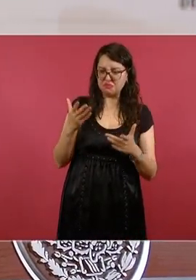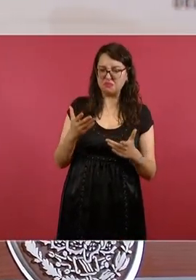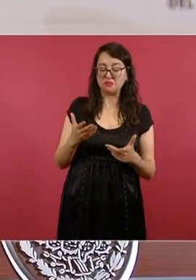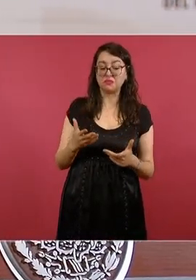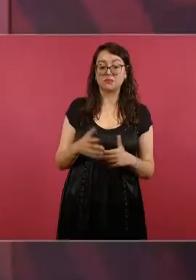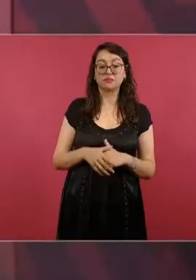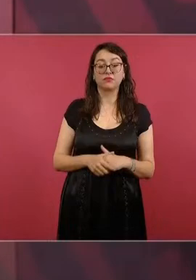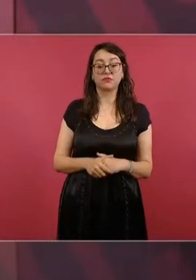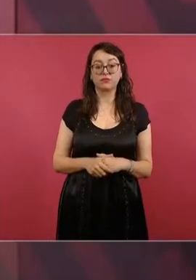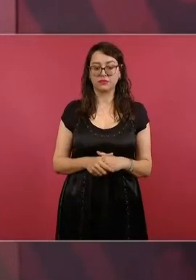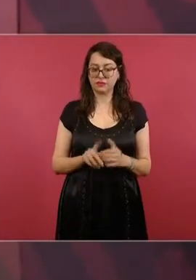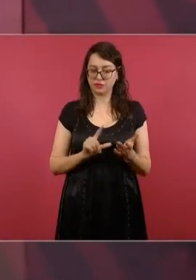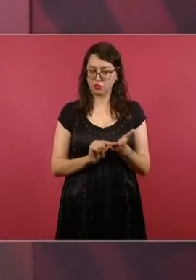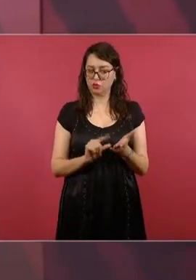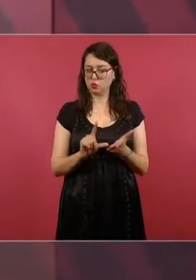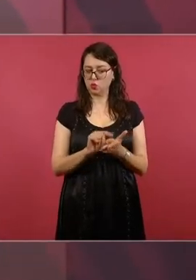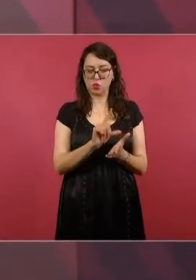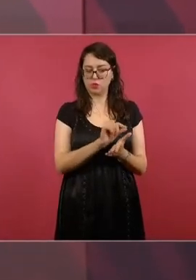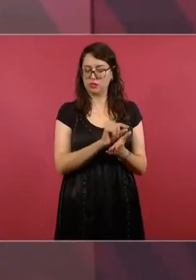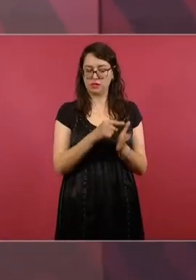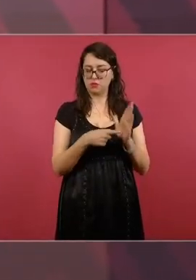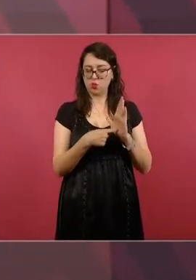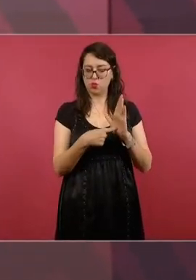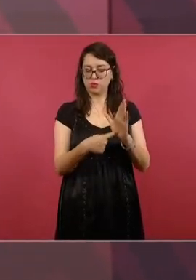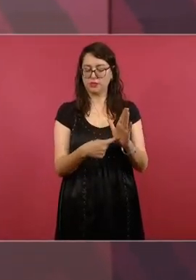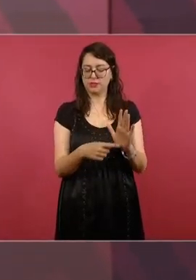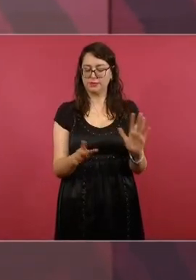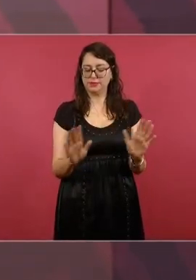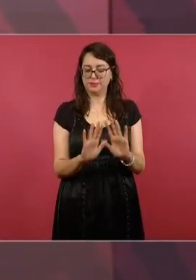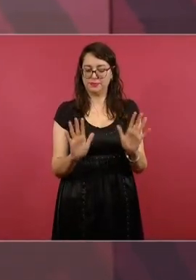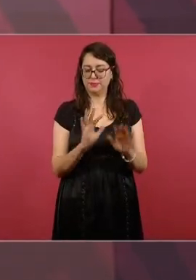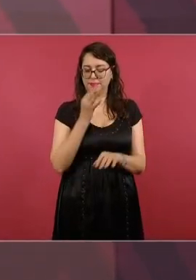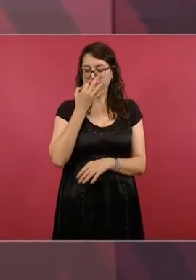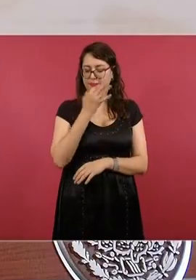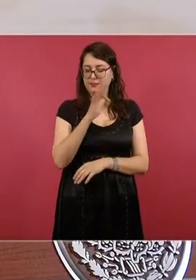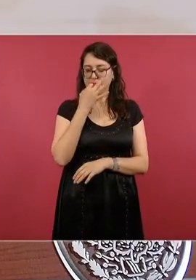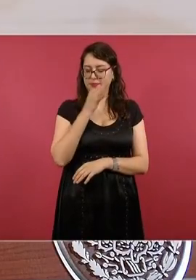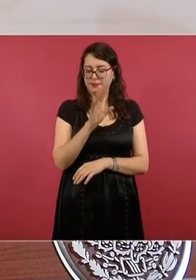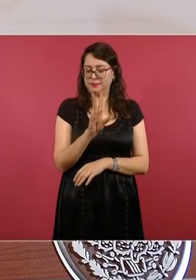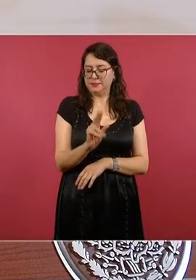Nada más que no vamos a poner el Twitter porque no somos groseros.